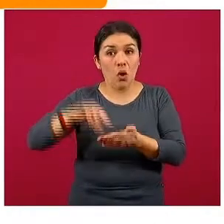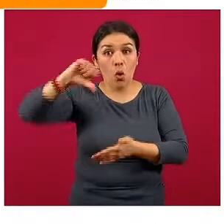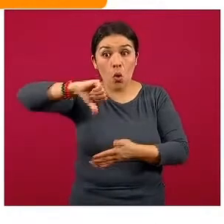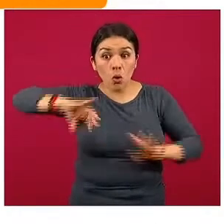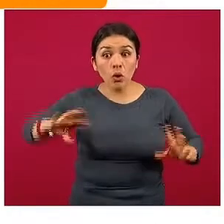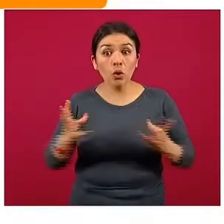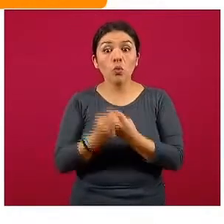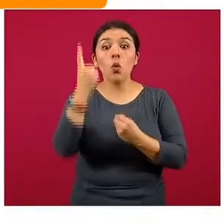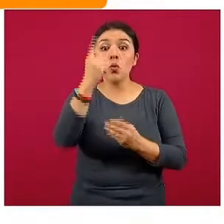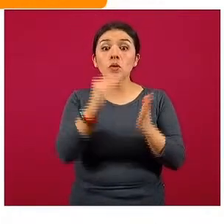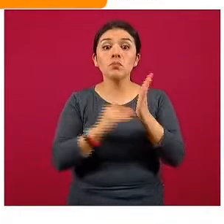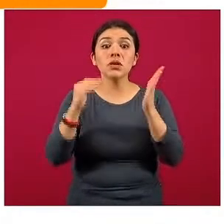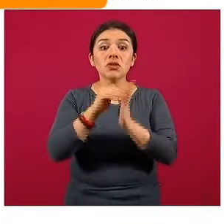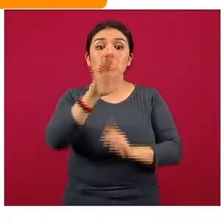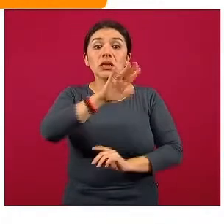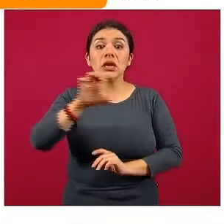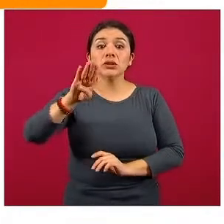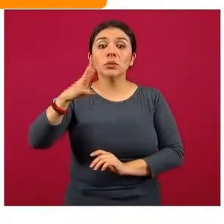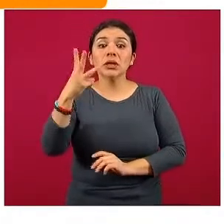hoy